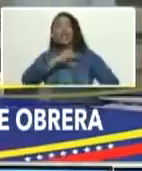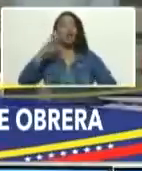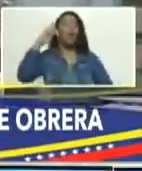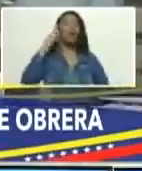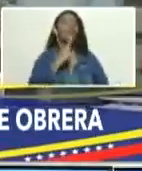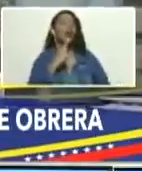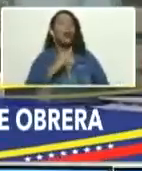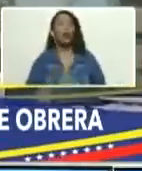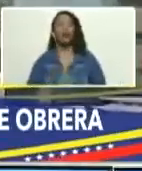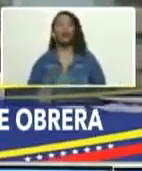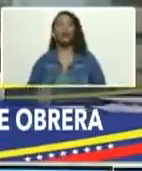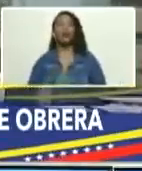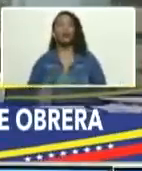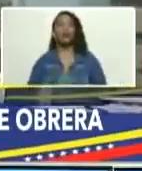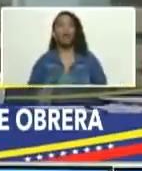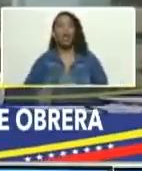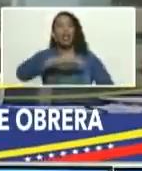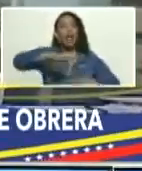bolivariano,